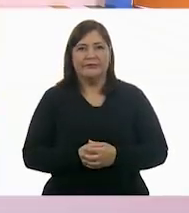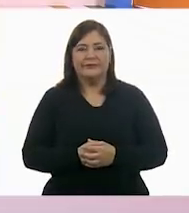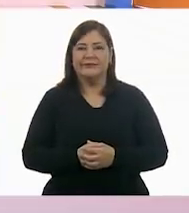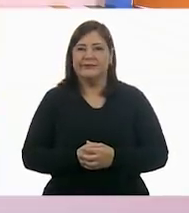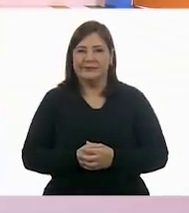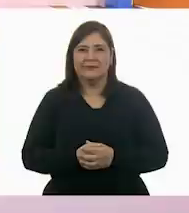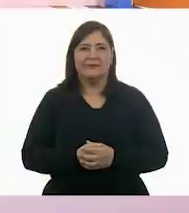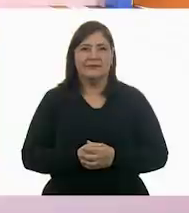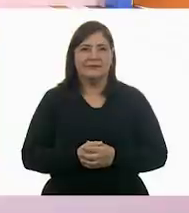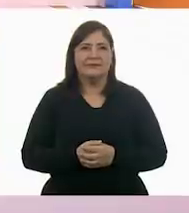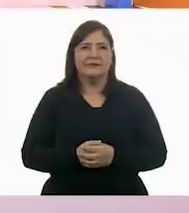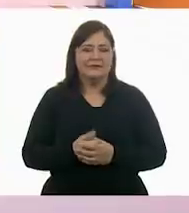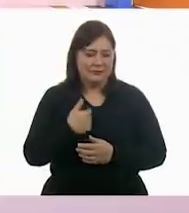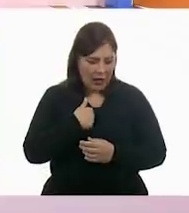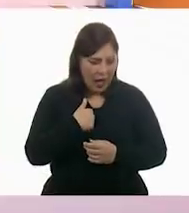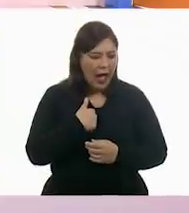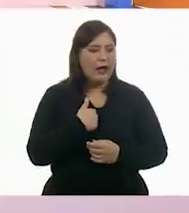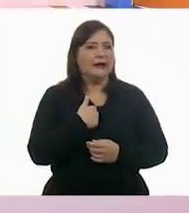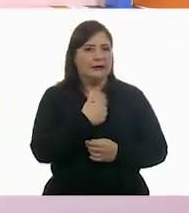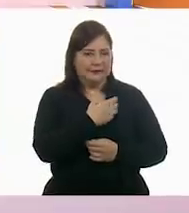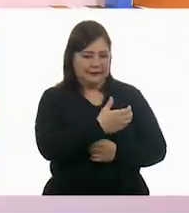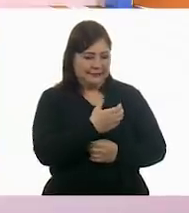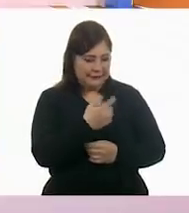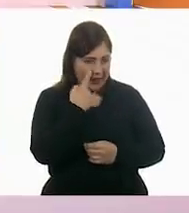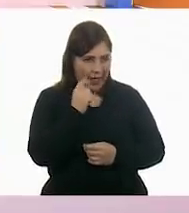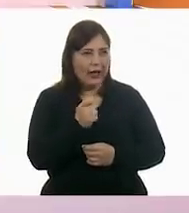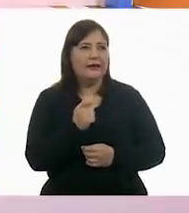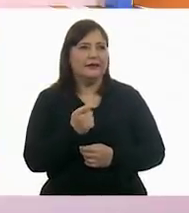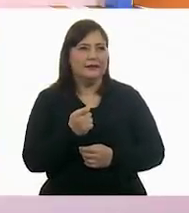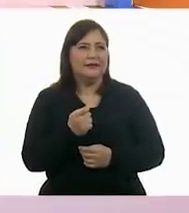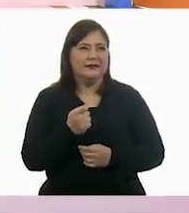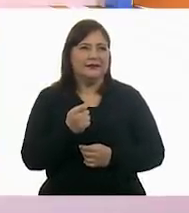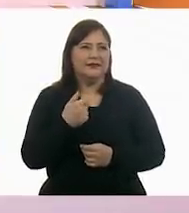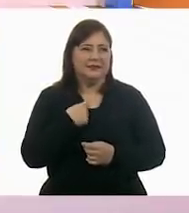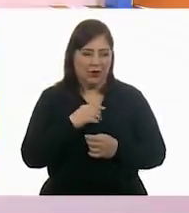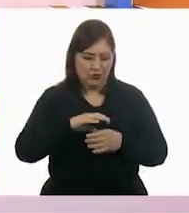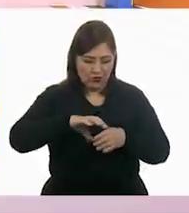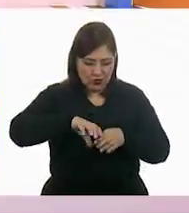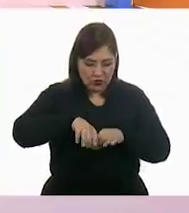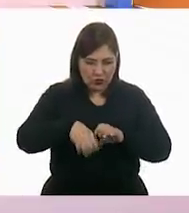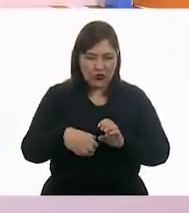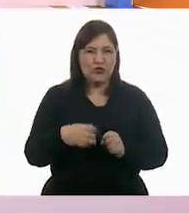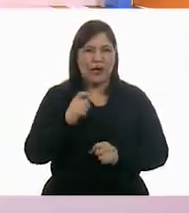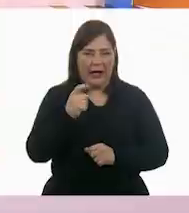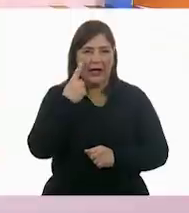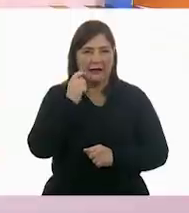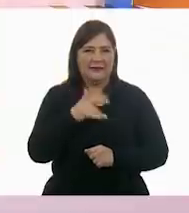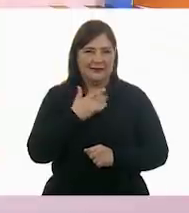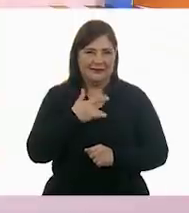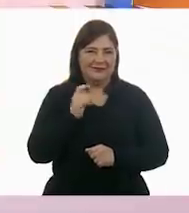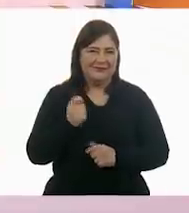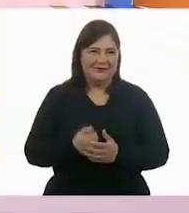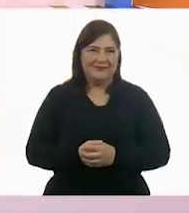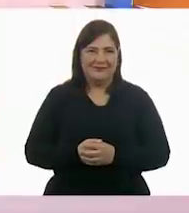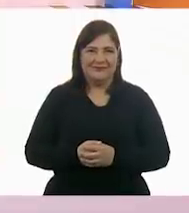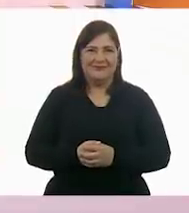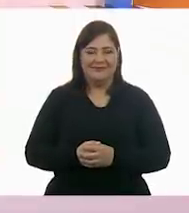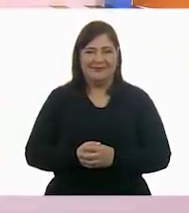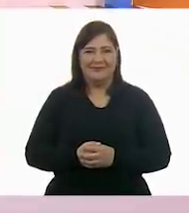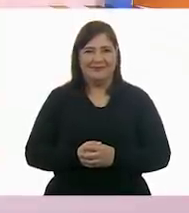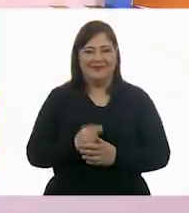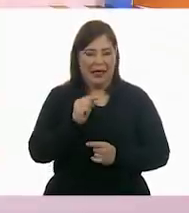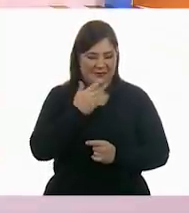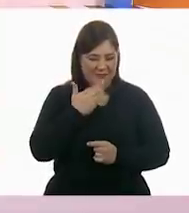Espéreme. Sí. Que mi cucurucho ya... Ya está más cucho que cucurucho. A ver. Más cucho que